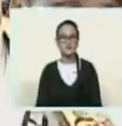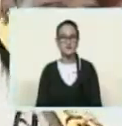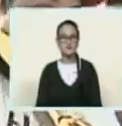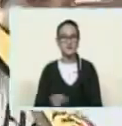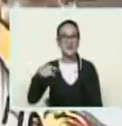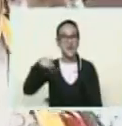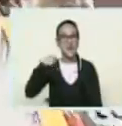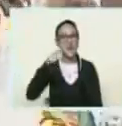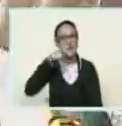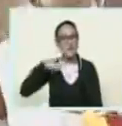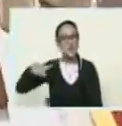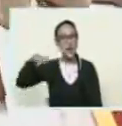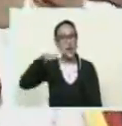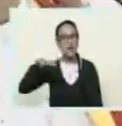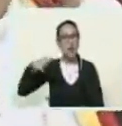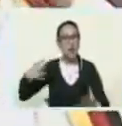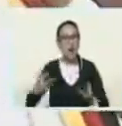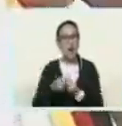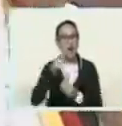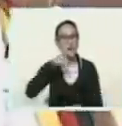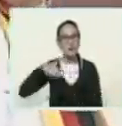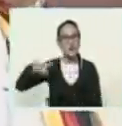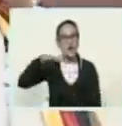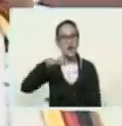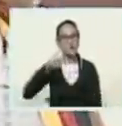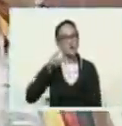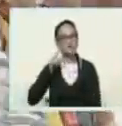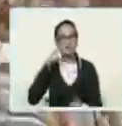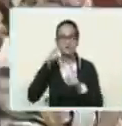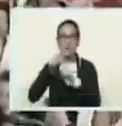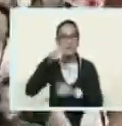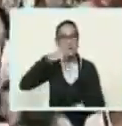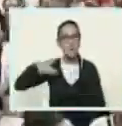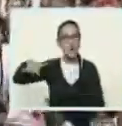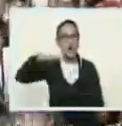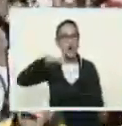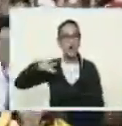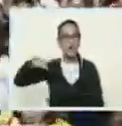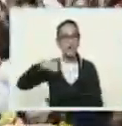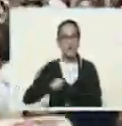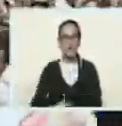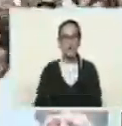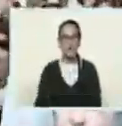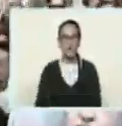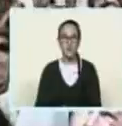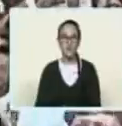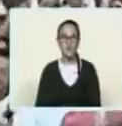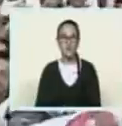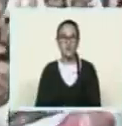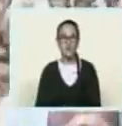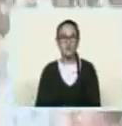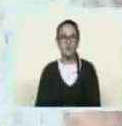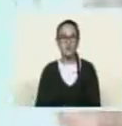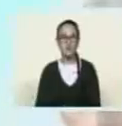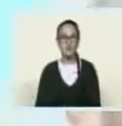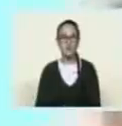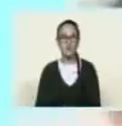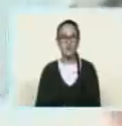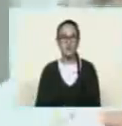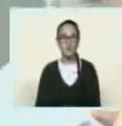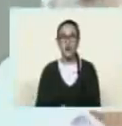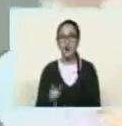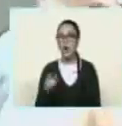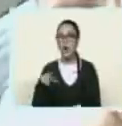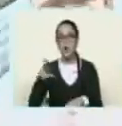Es el pueblo, es con el pueblo, es para el pueblo, es por el pueblo. Que jamás